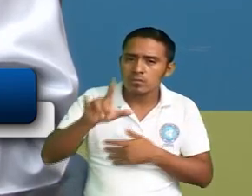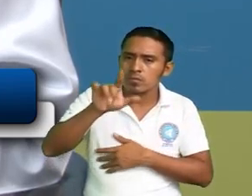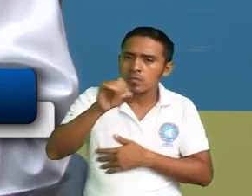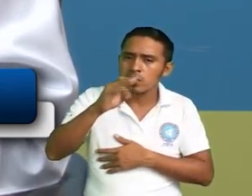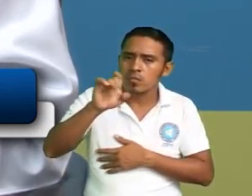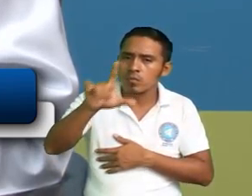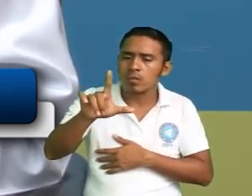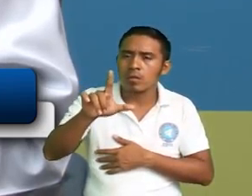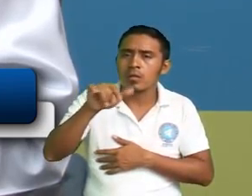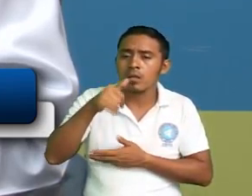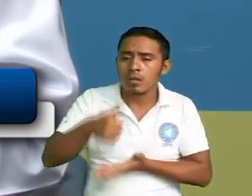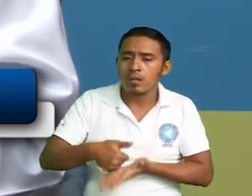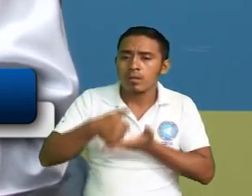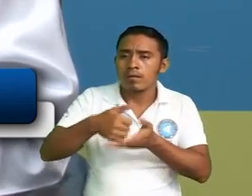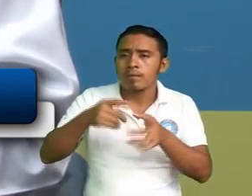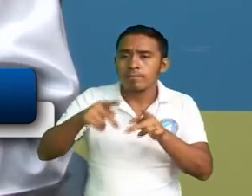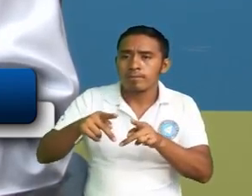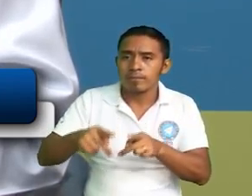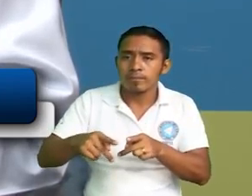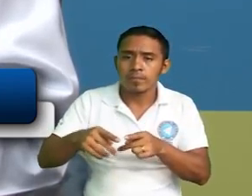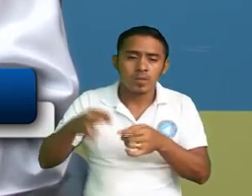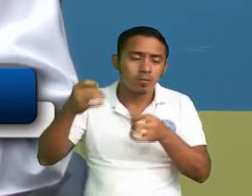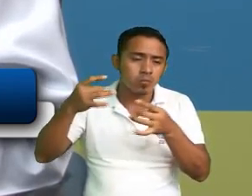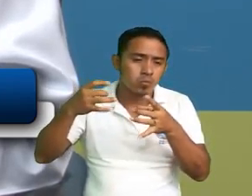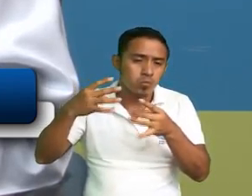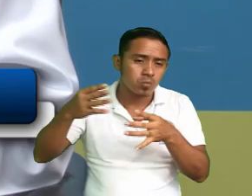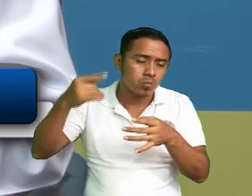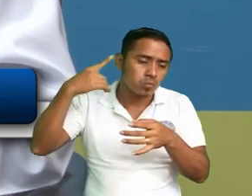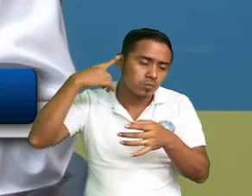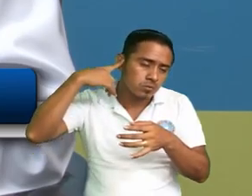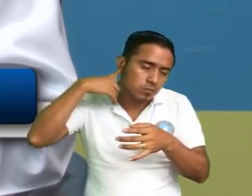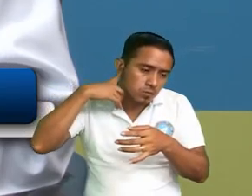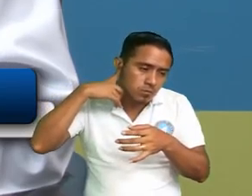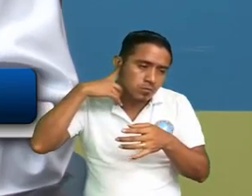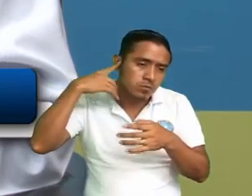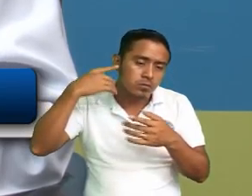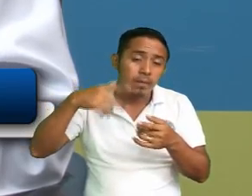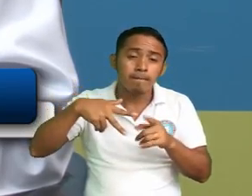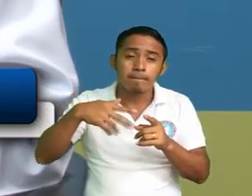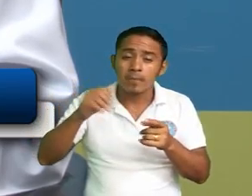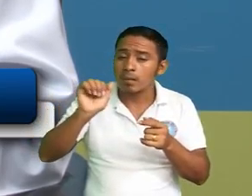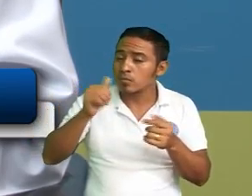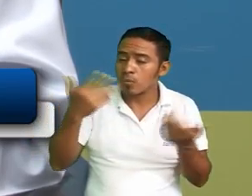ayuda mucho a los pacientes con dolor de oído en la fase aguda,